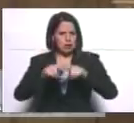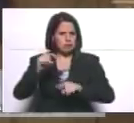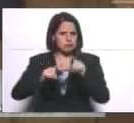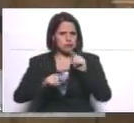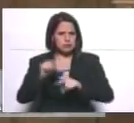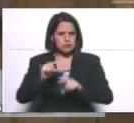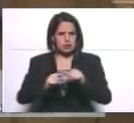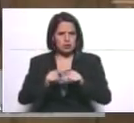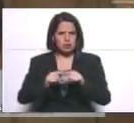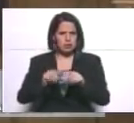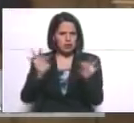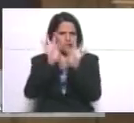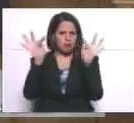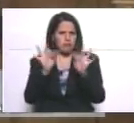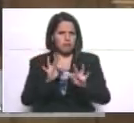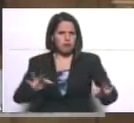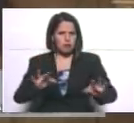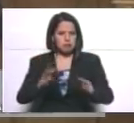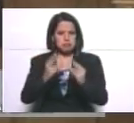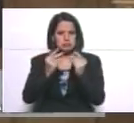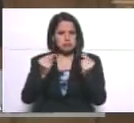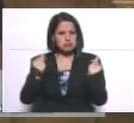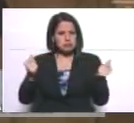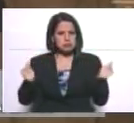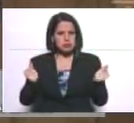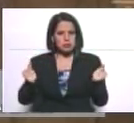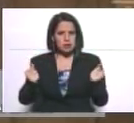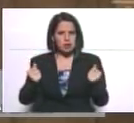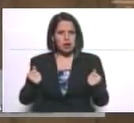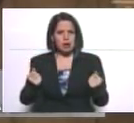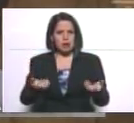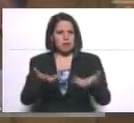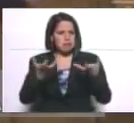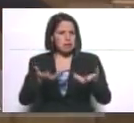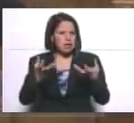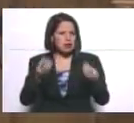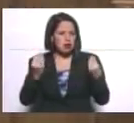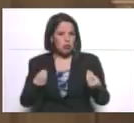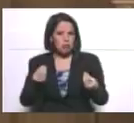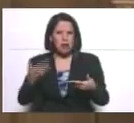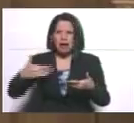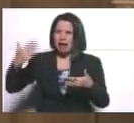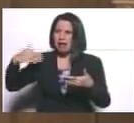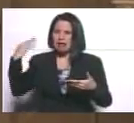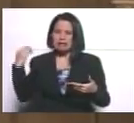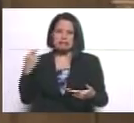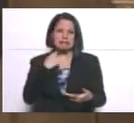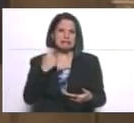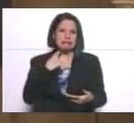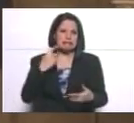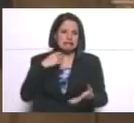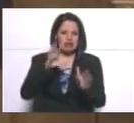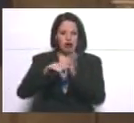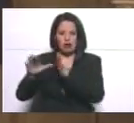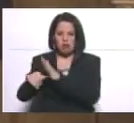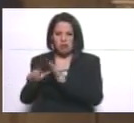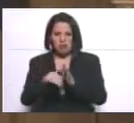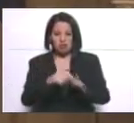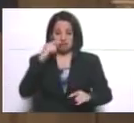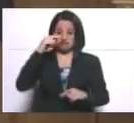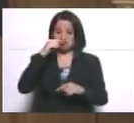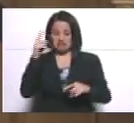novedosas figuras para aligerar la carga, para dejar atrás el burocratismo, la corrupción, la